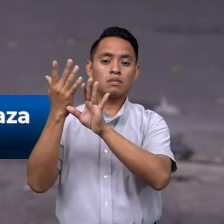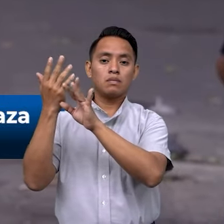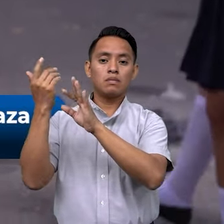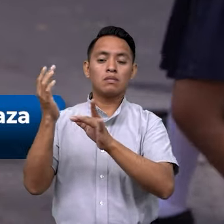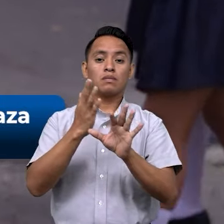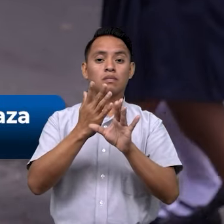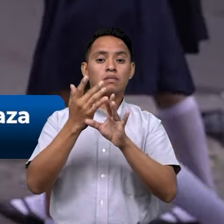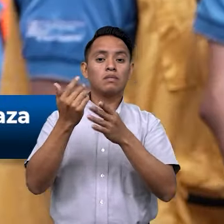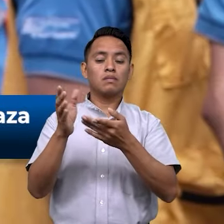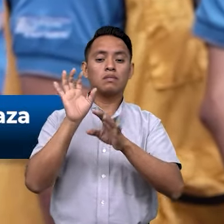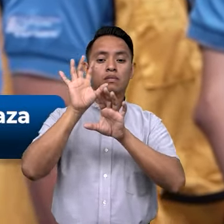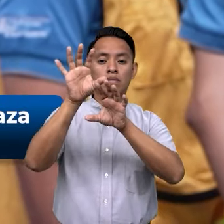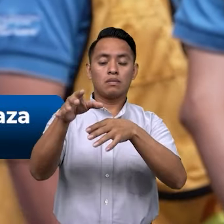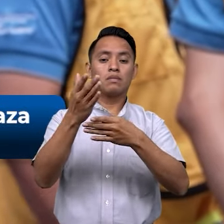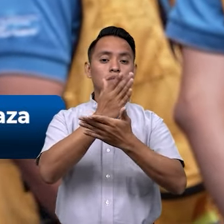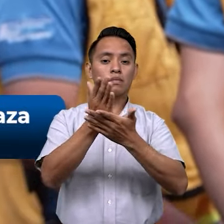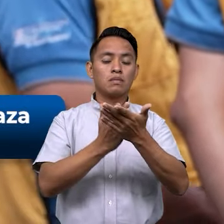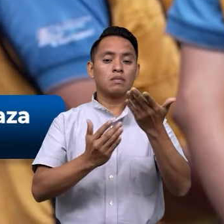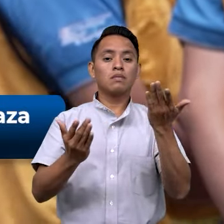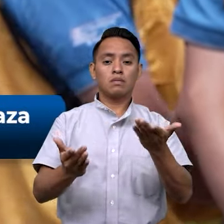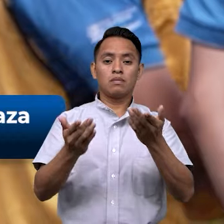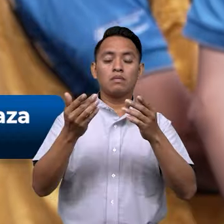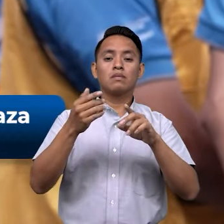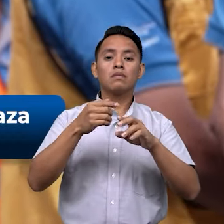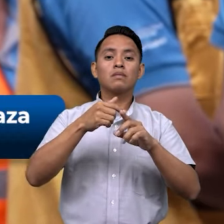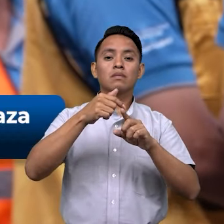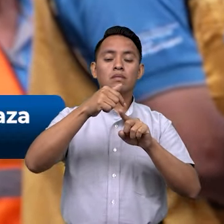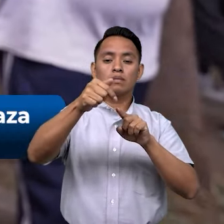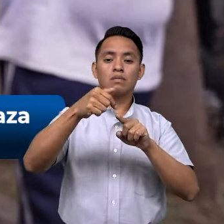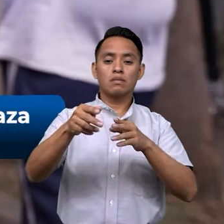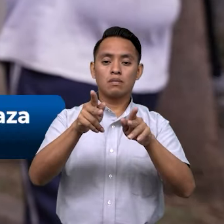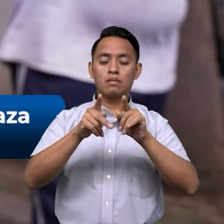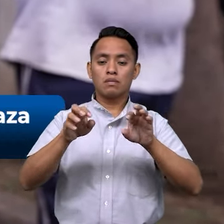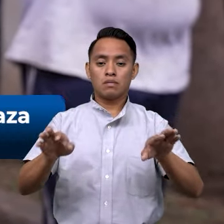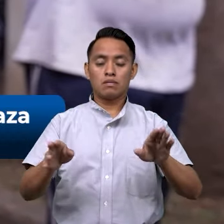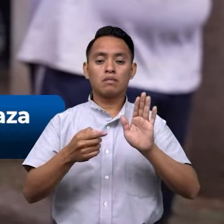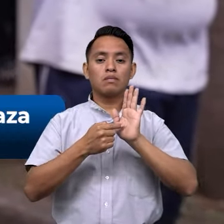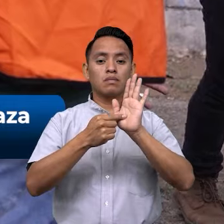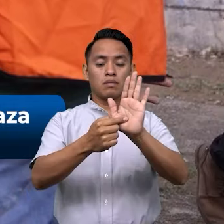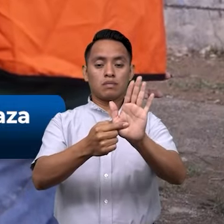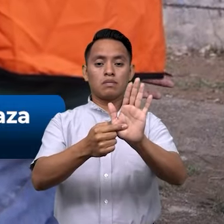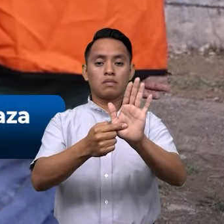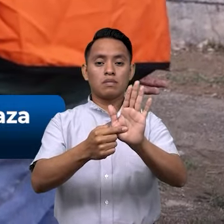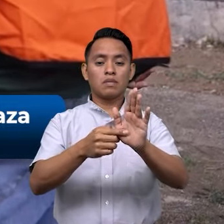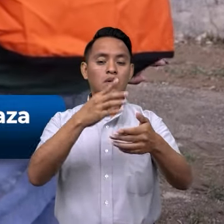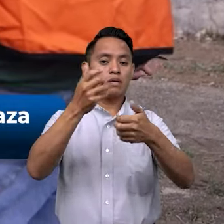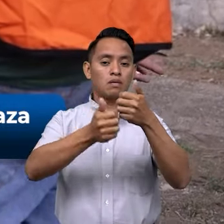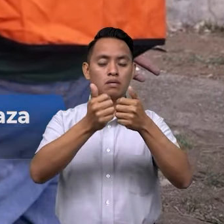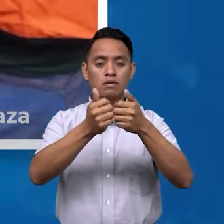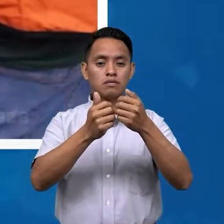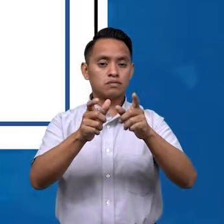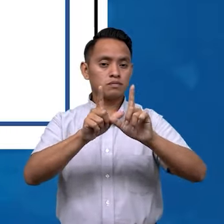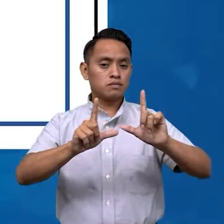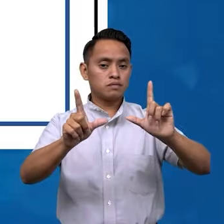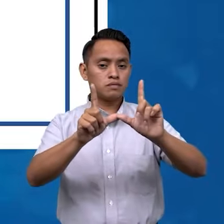del Sur son algunos de los municipios que presentaron su plan de acción en el que incluyen escenarios multiamenazas.